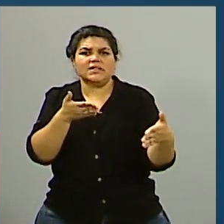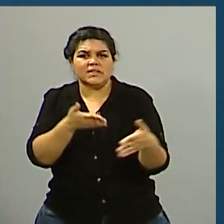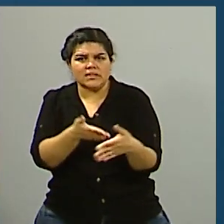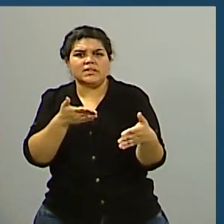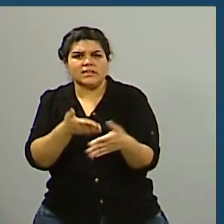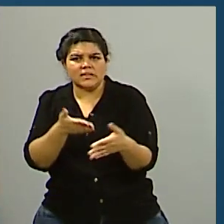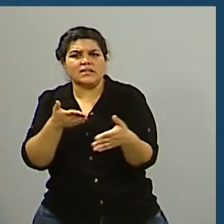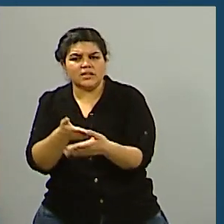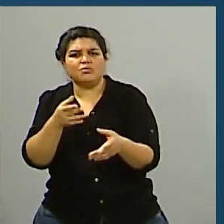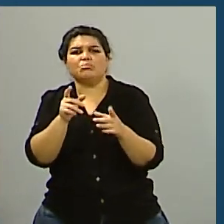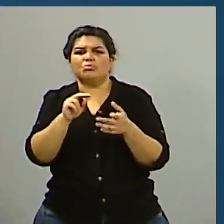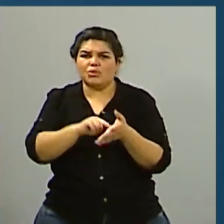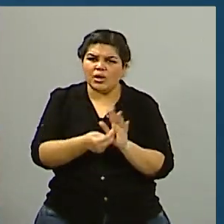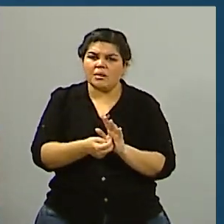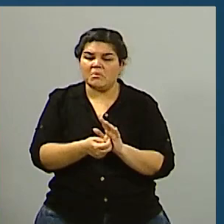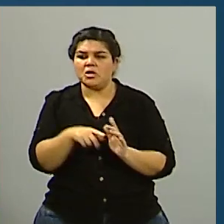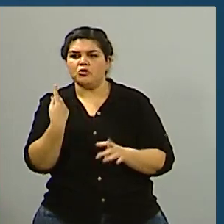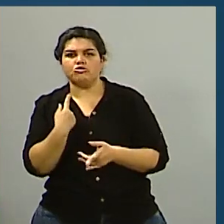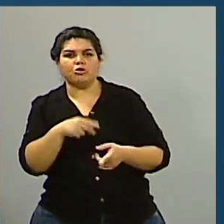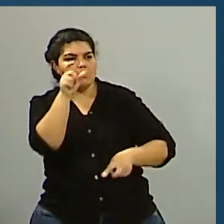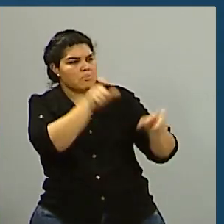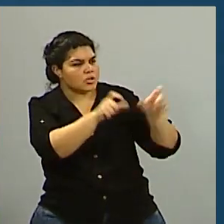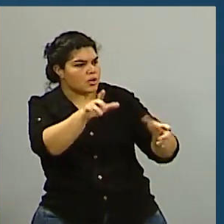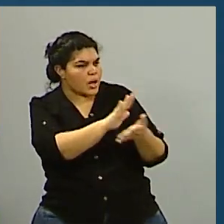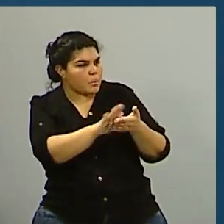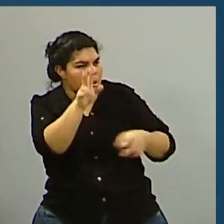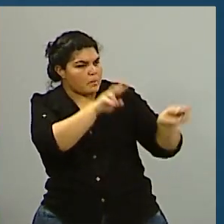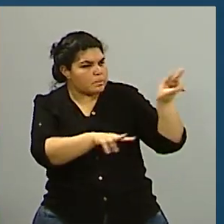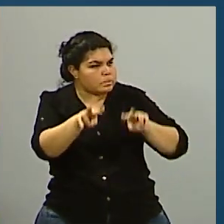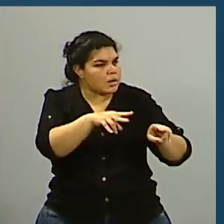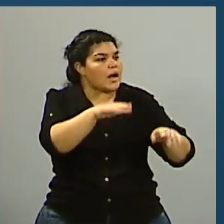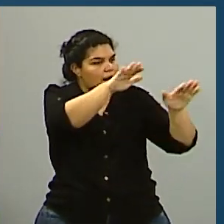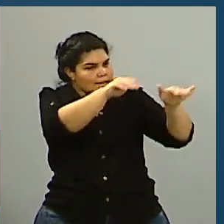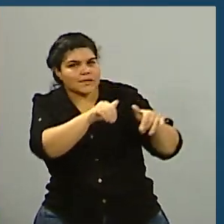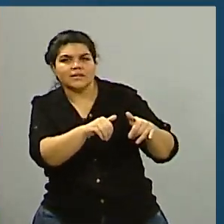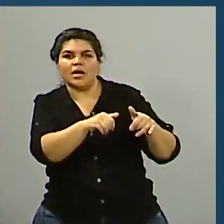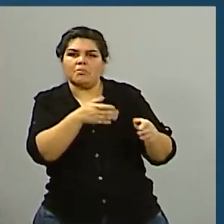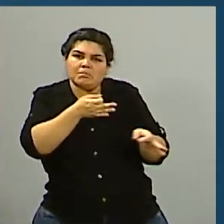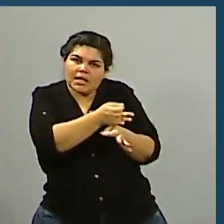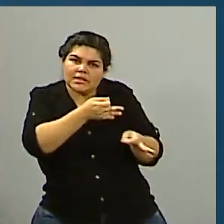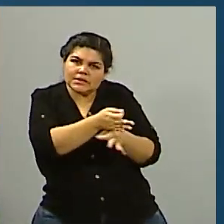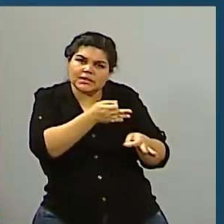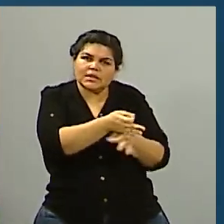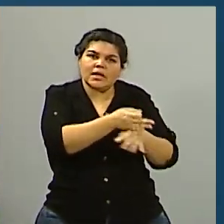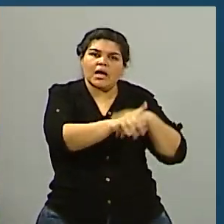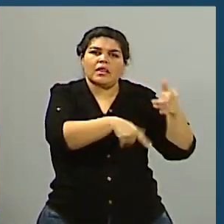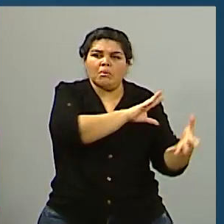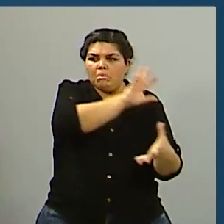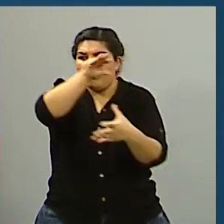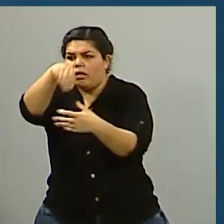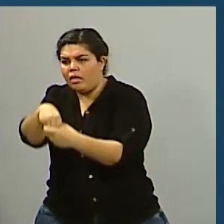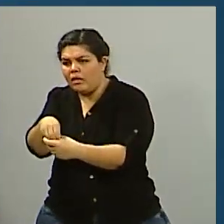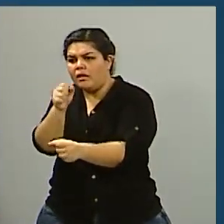una capacitación, generarle una competencia que lo haga viable para que pueda insertarse en el mercado que él estime